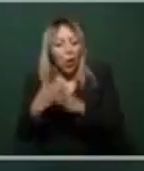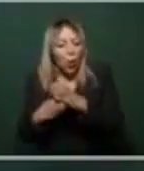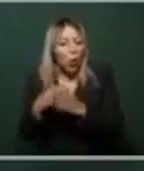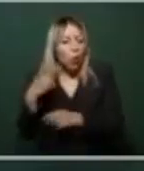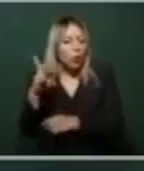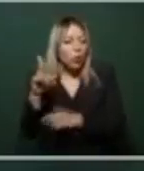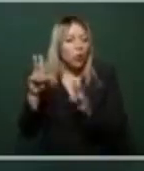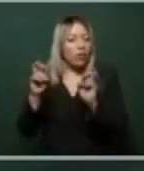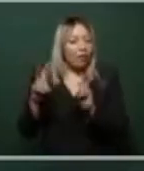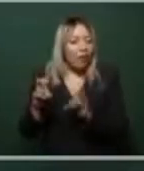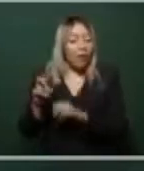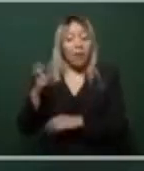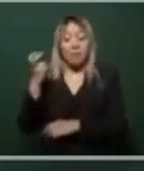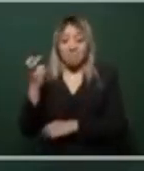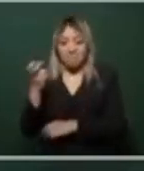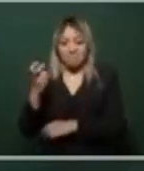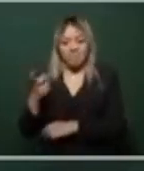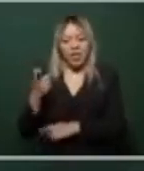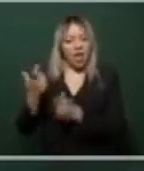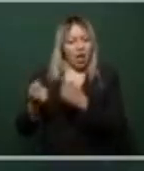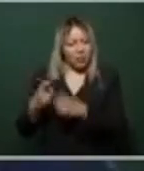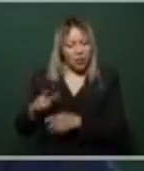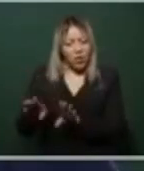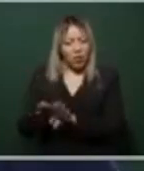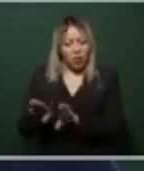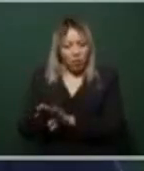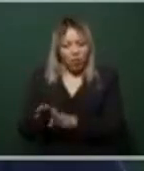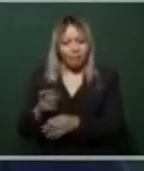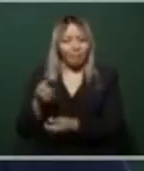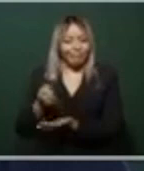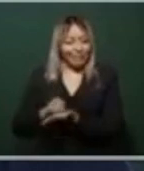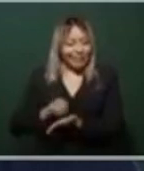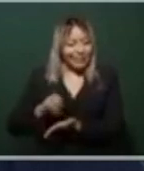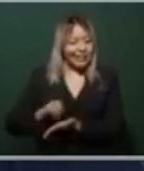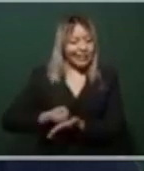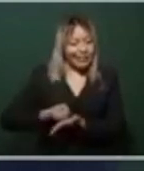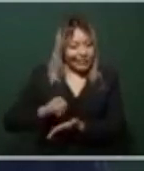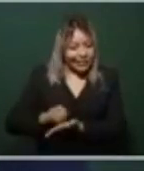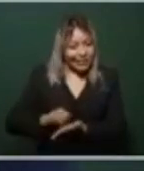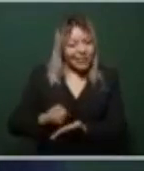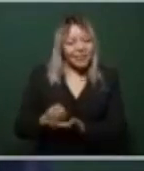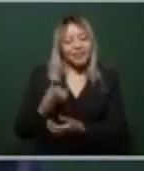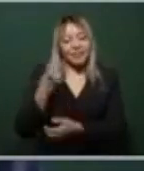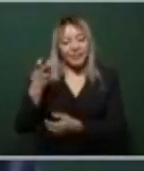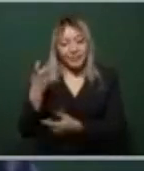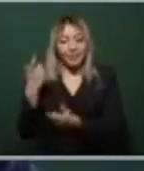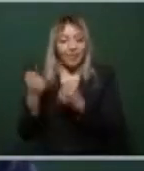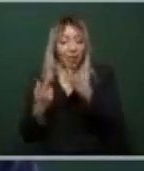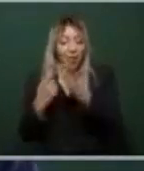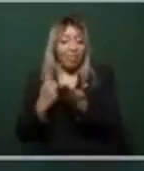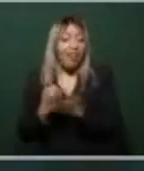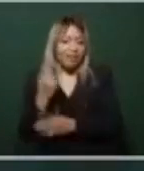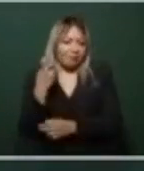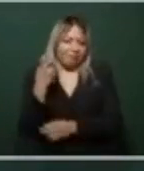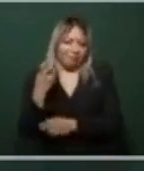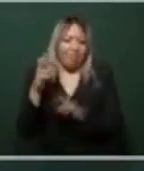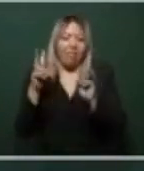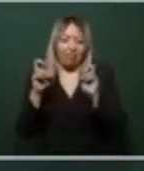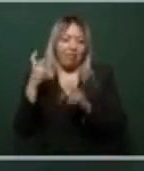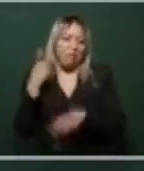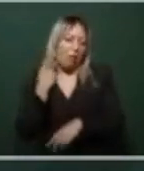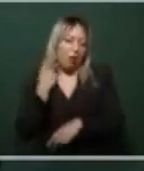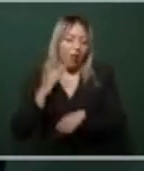entonces presionan, se toman estas medidas de tipo político electoral por